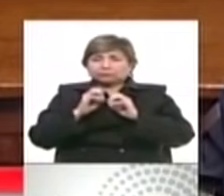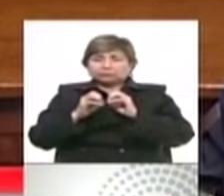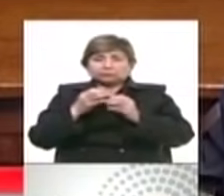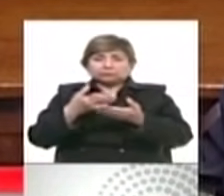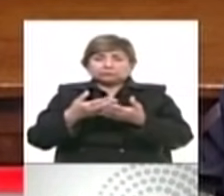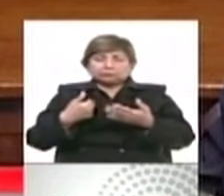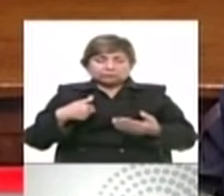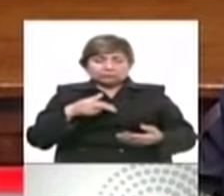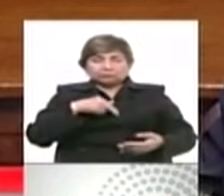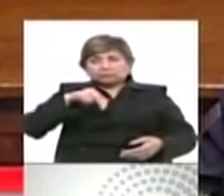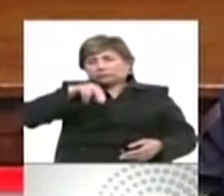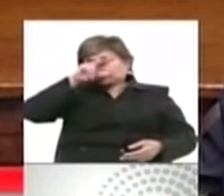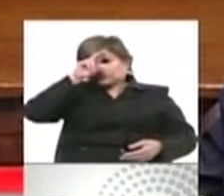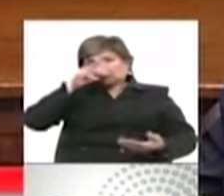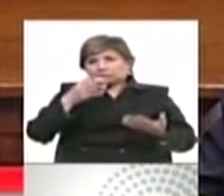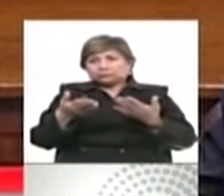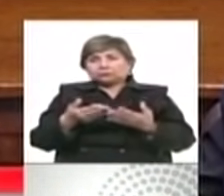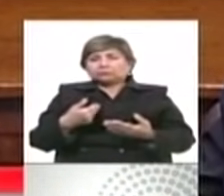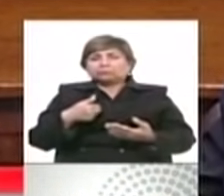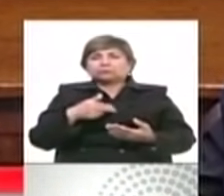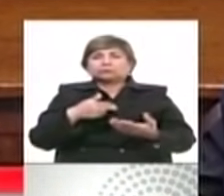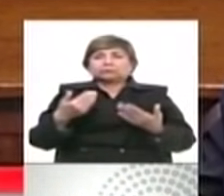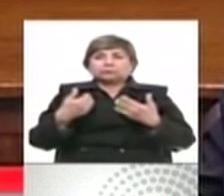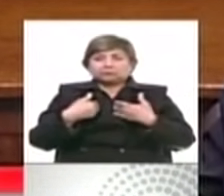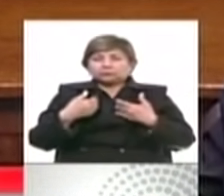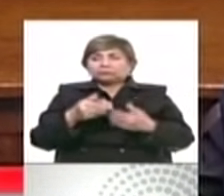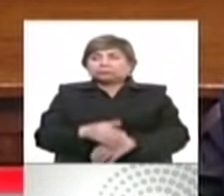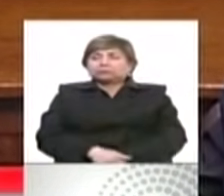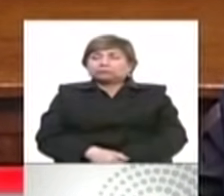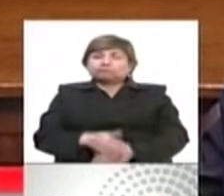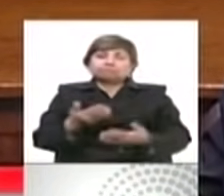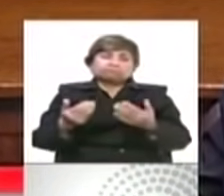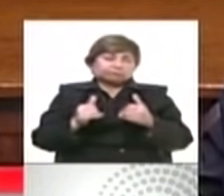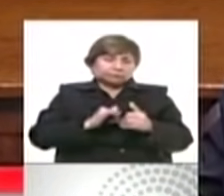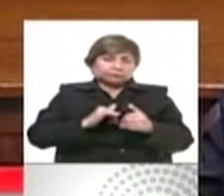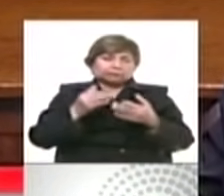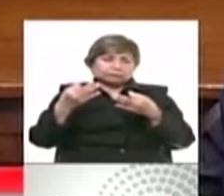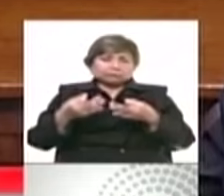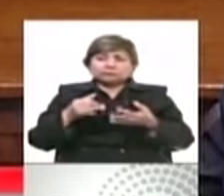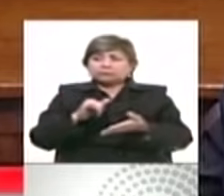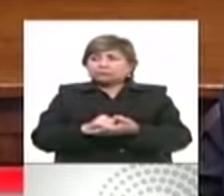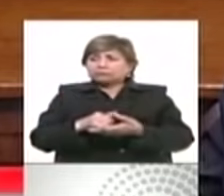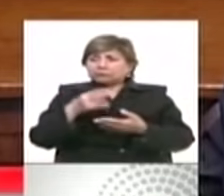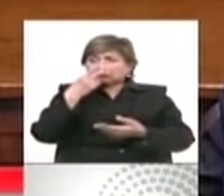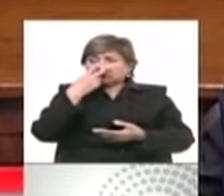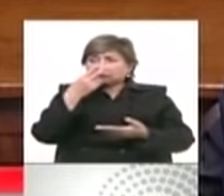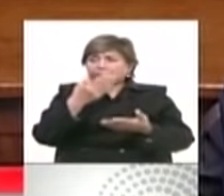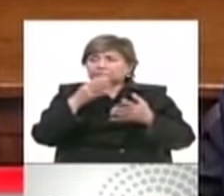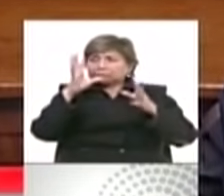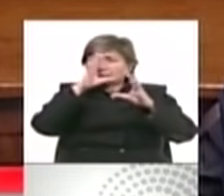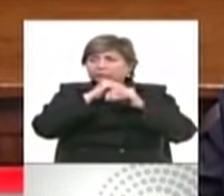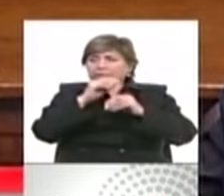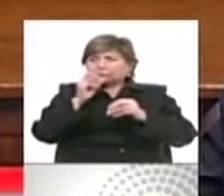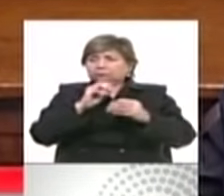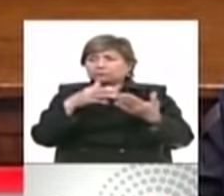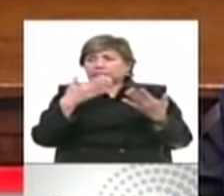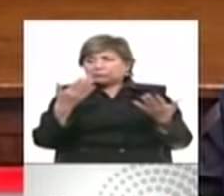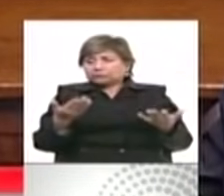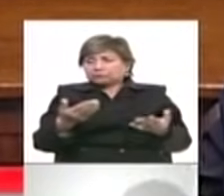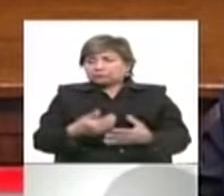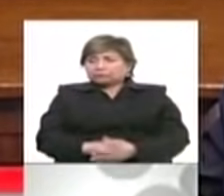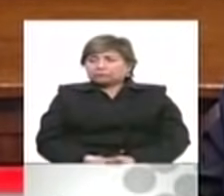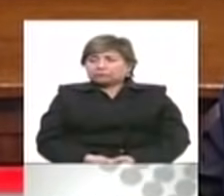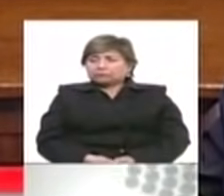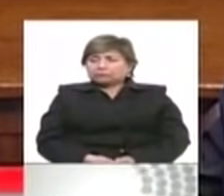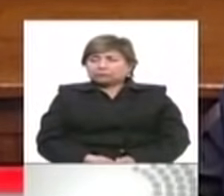de centro. ¿Cómo se posiciona, cómo se posiciona ese centro respecto del